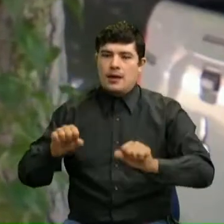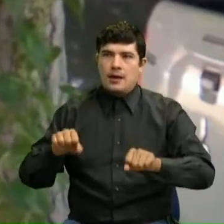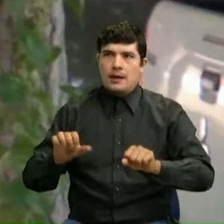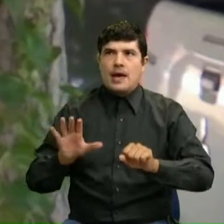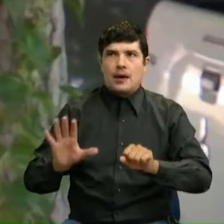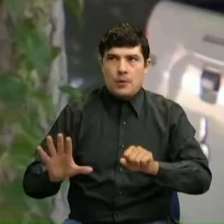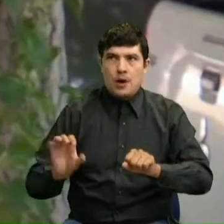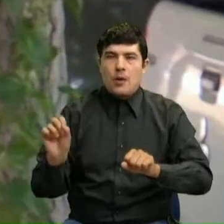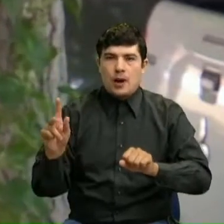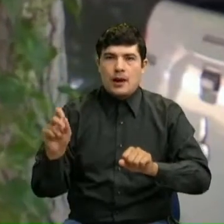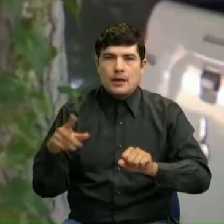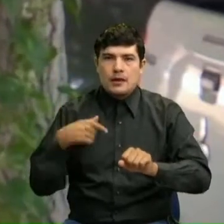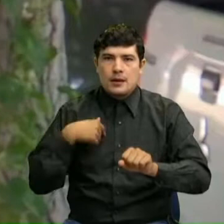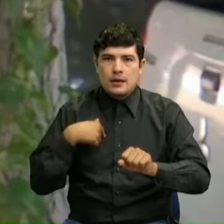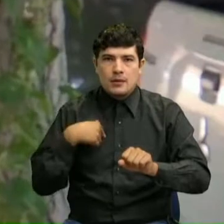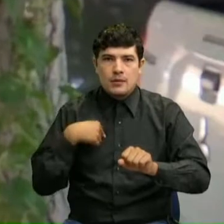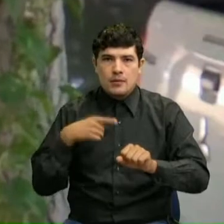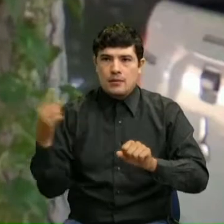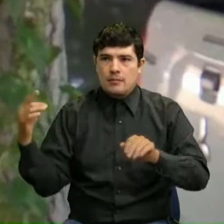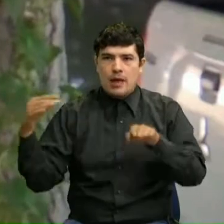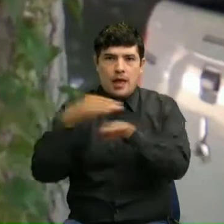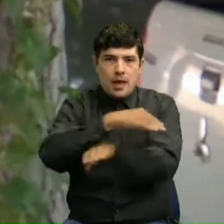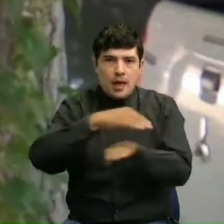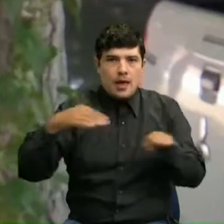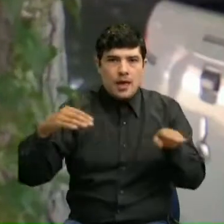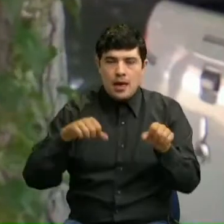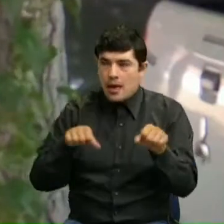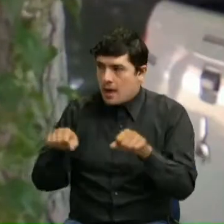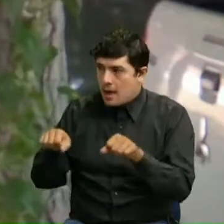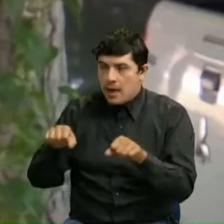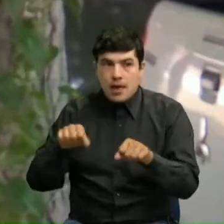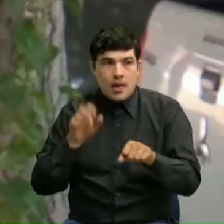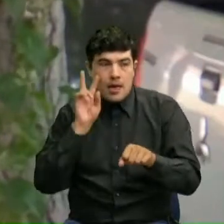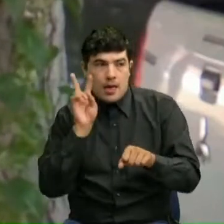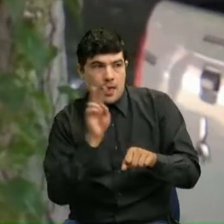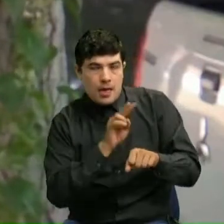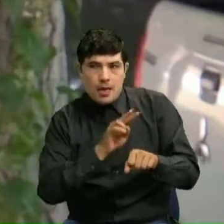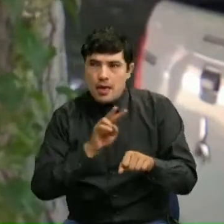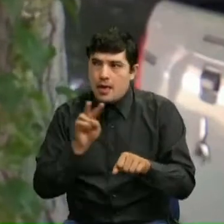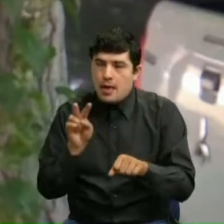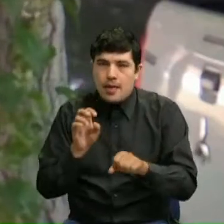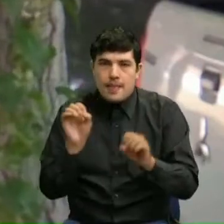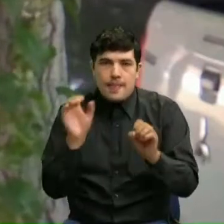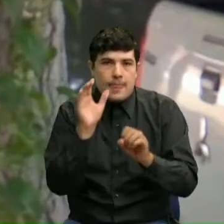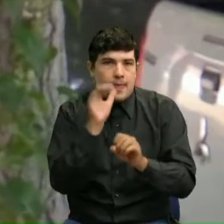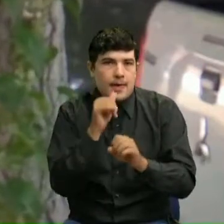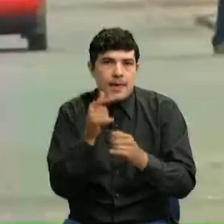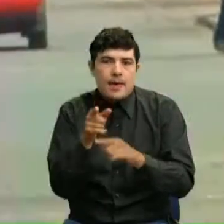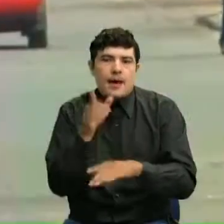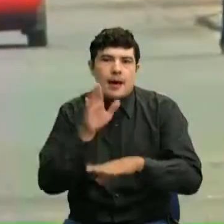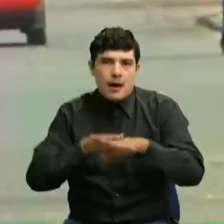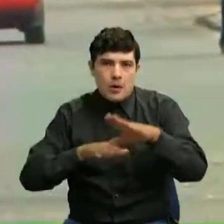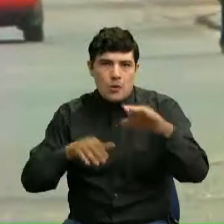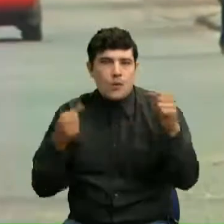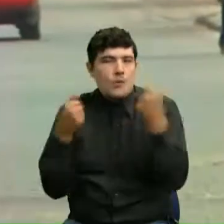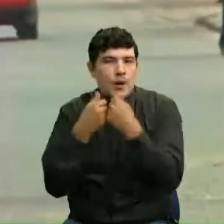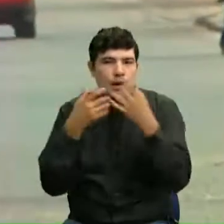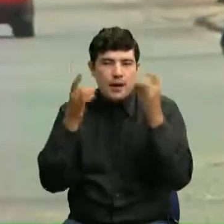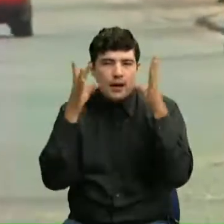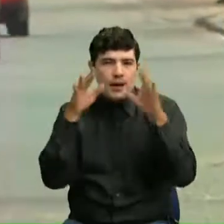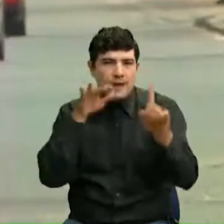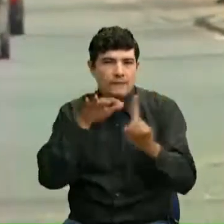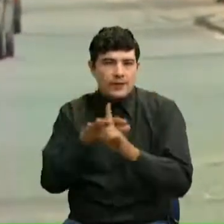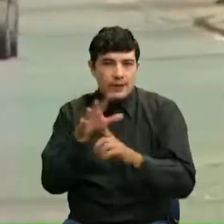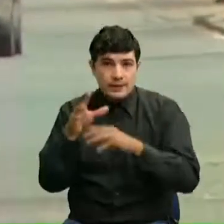estamos respetando los semáforos y lamentablemente pues están presentando las colisiones, la gran mayoría de estas en intersecciones. Además, preocupa que